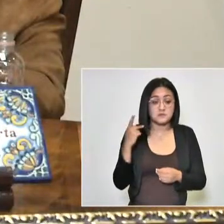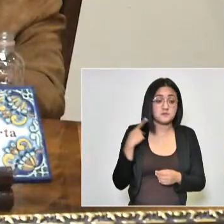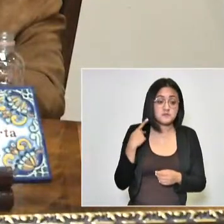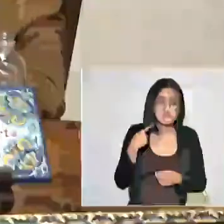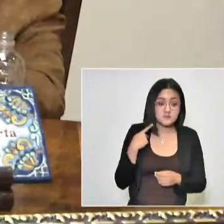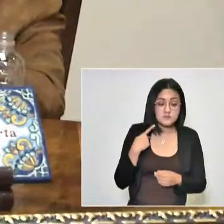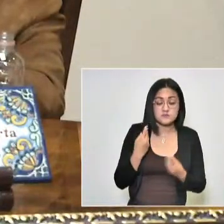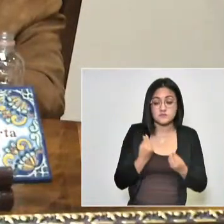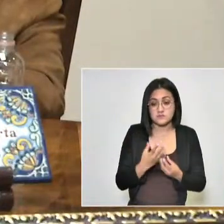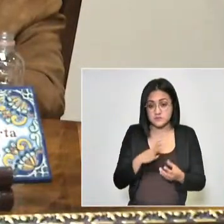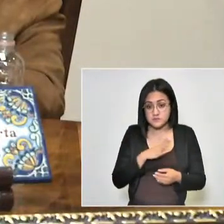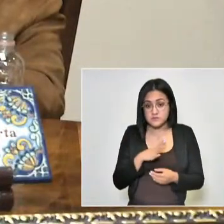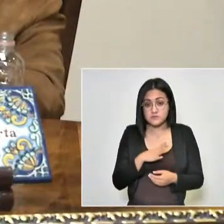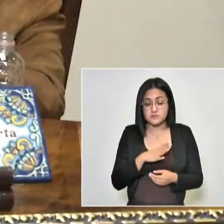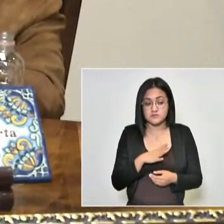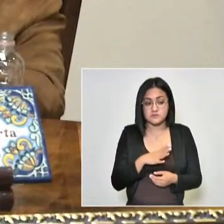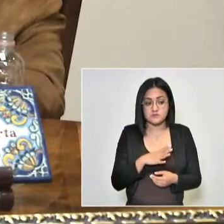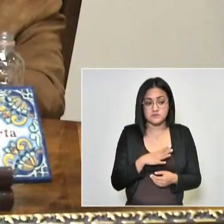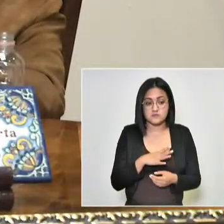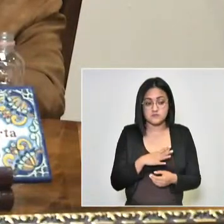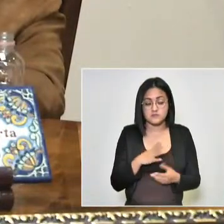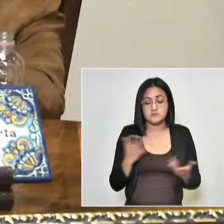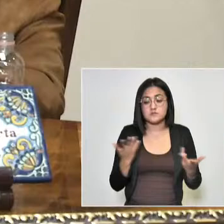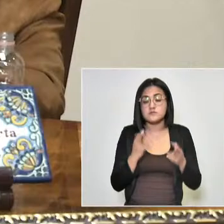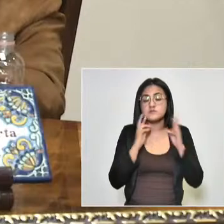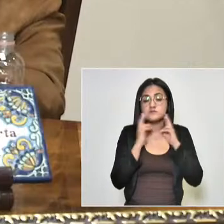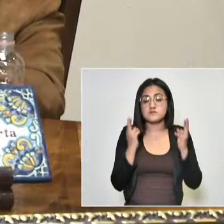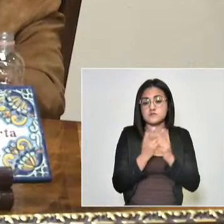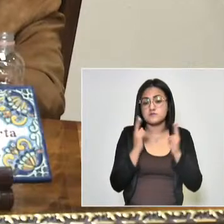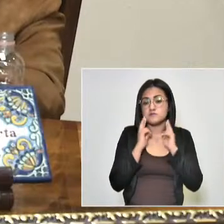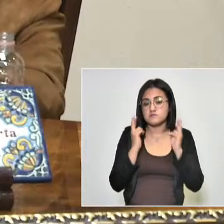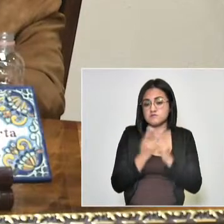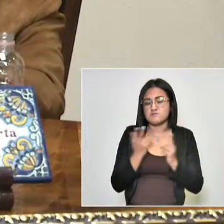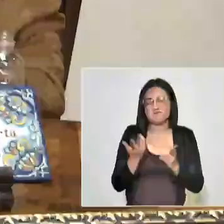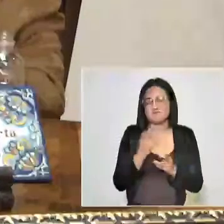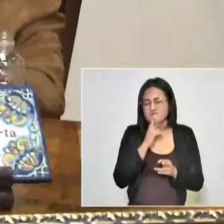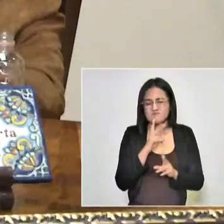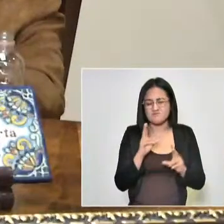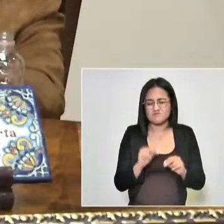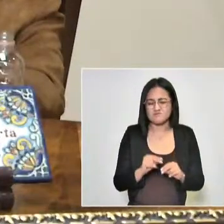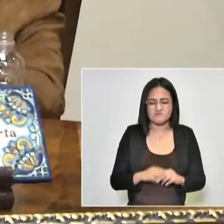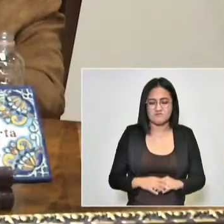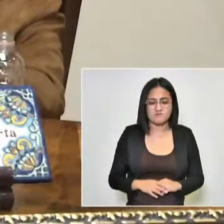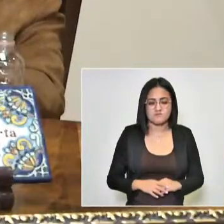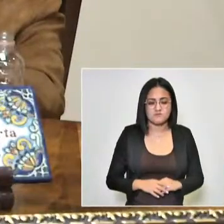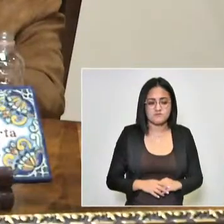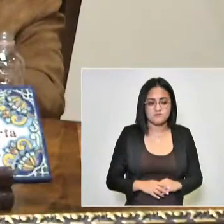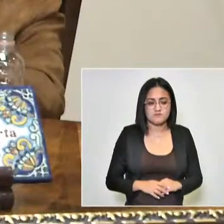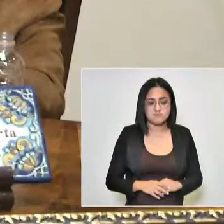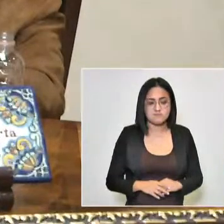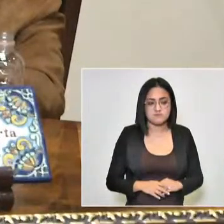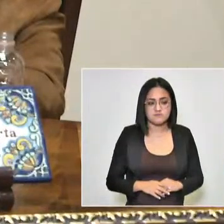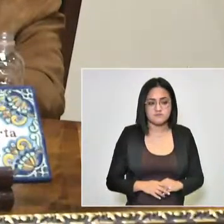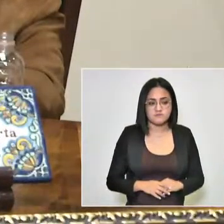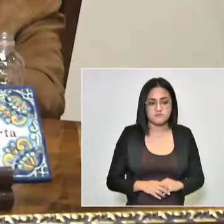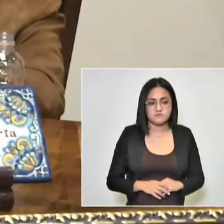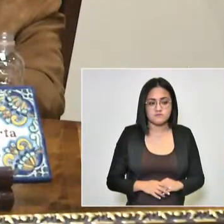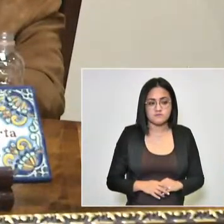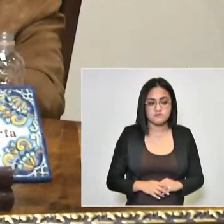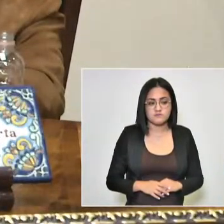políticos pues haciendo reuniones y yo debo de cuidarme. Pero